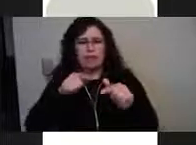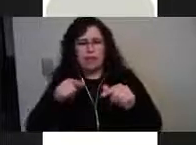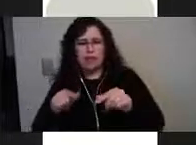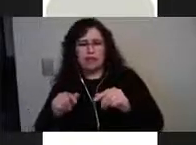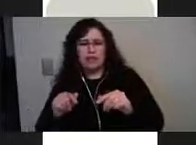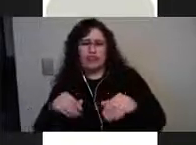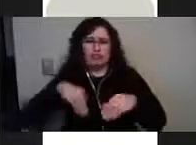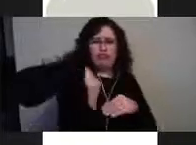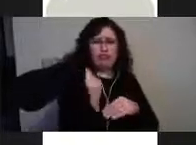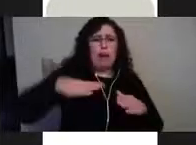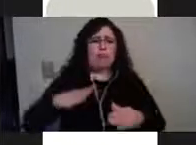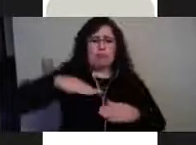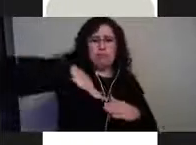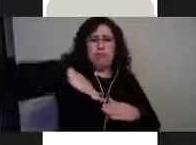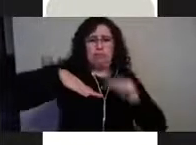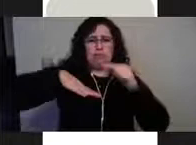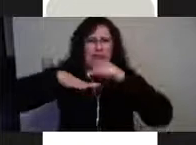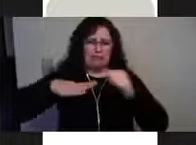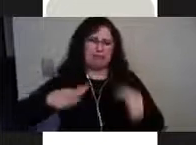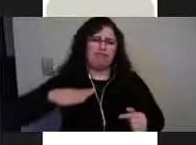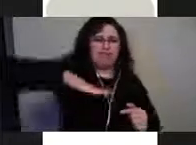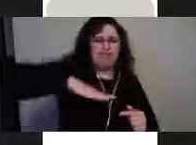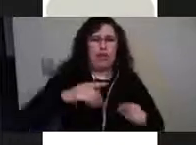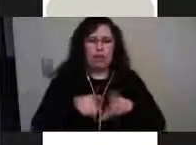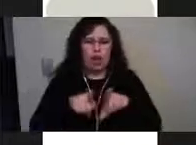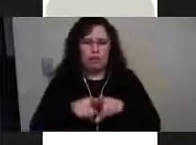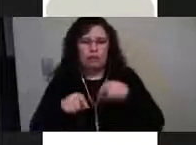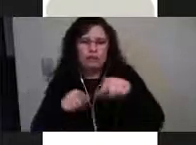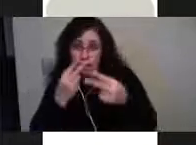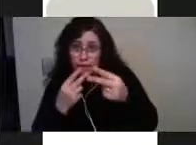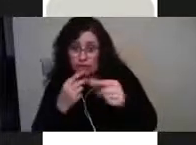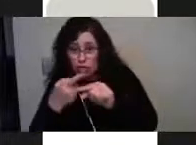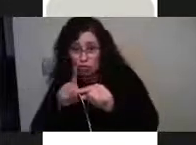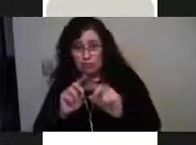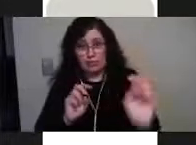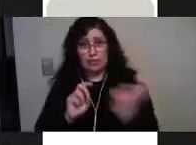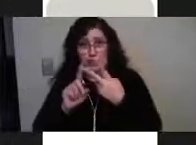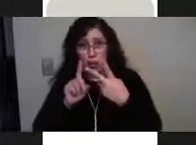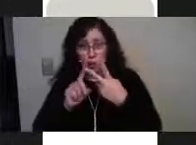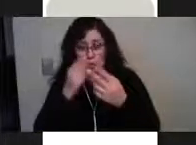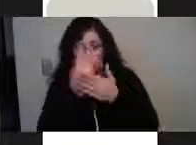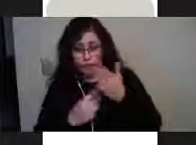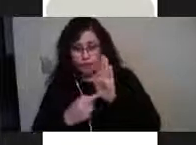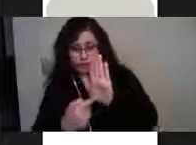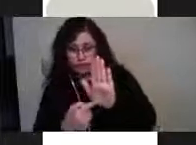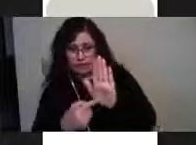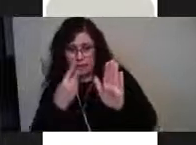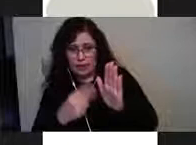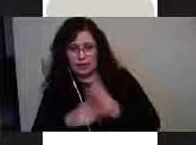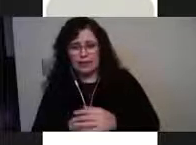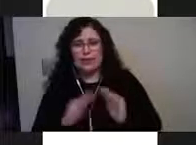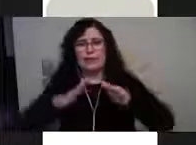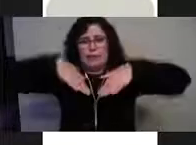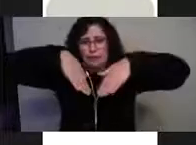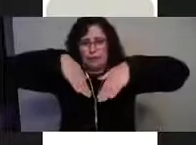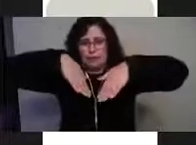¿ya? Lo mismo acá, o en este caso, por ejemplo, el niño que está de pie en la zona media, una diplegia,